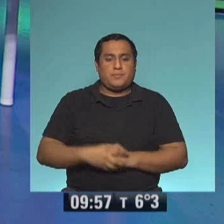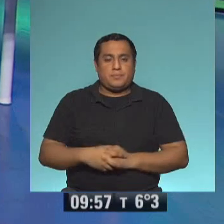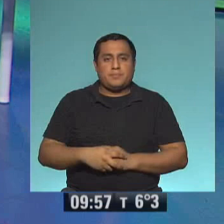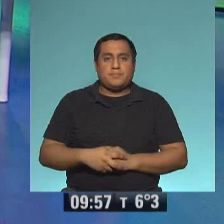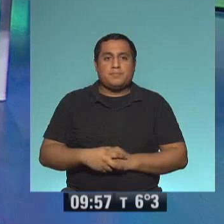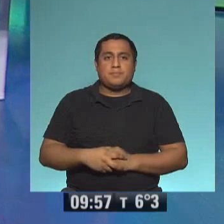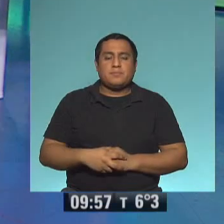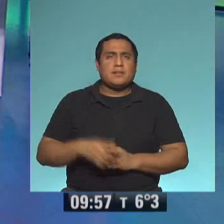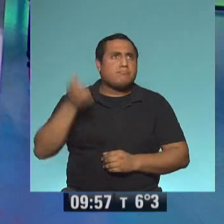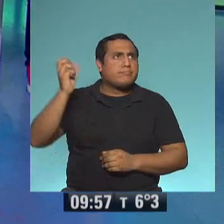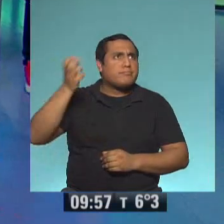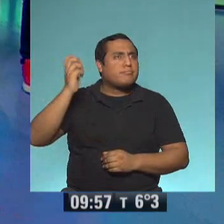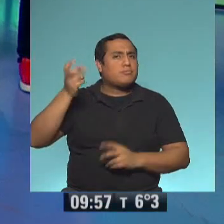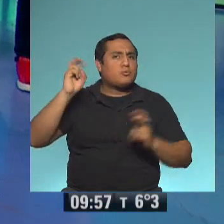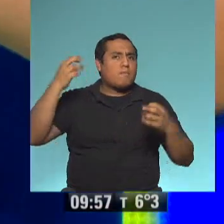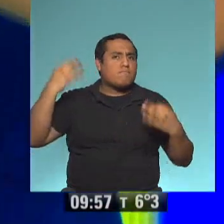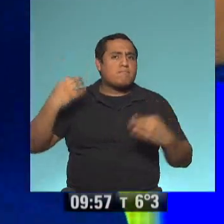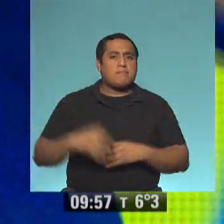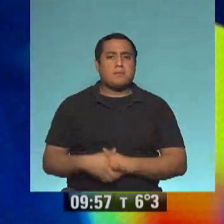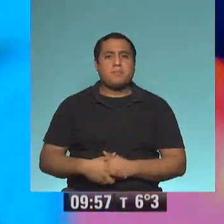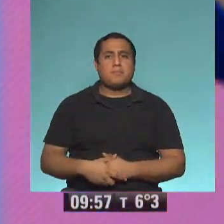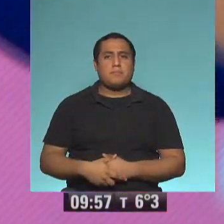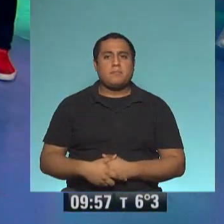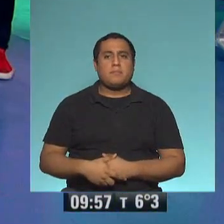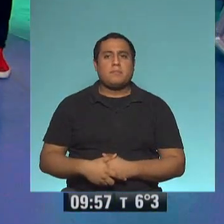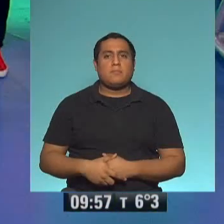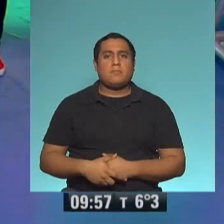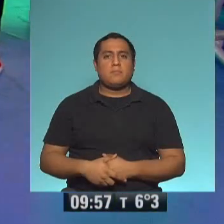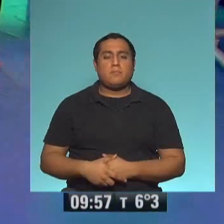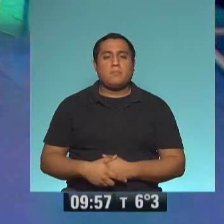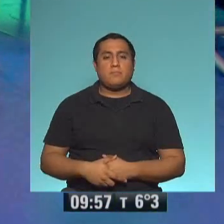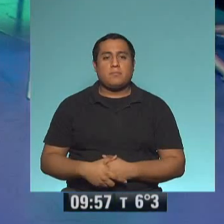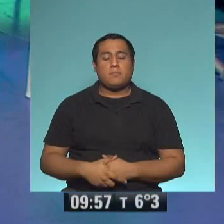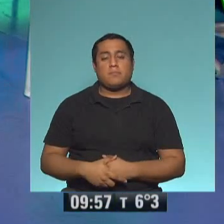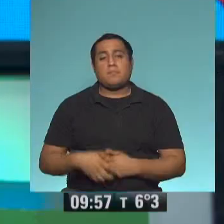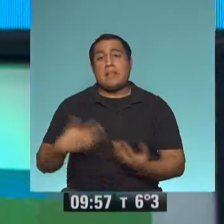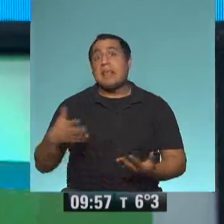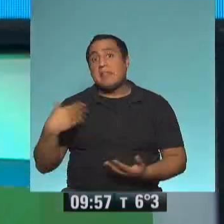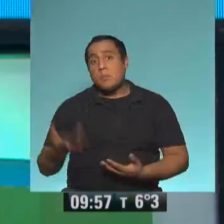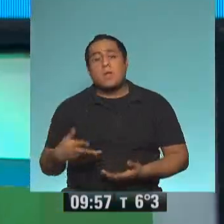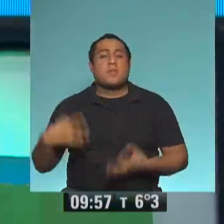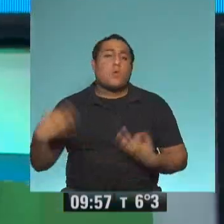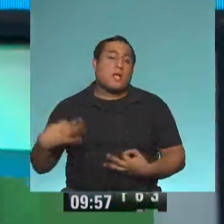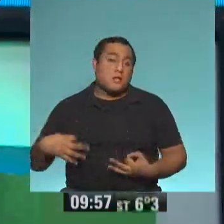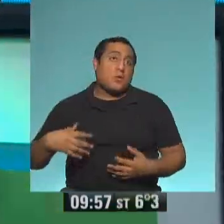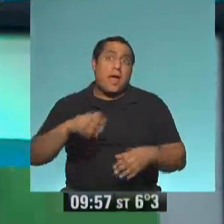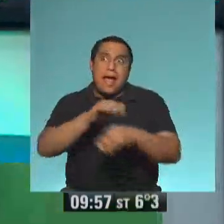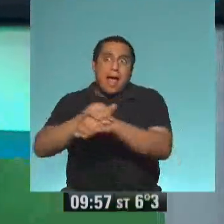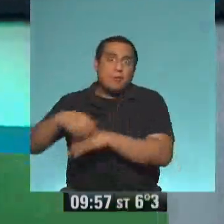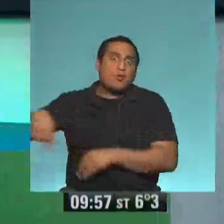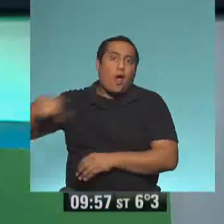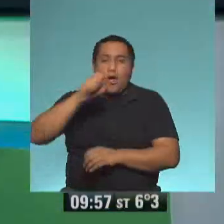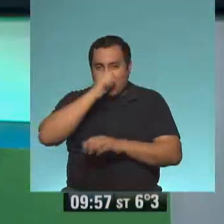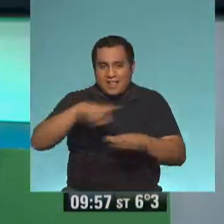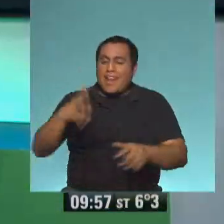compacto. Claro, y suena bárbaro. Qué bueno que está esto. Sí, ahí está. Está muy bueno. Voy a poner un poquito más de arroz. Después, lo que queda hacer, que está buenísimo, de los amigos y las amigas de